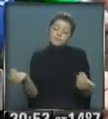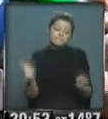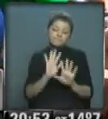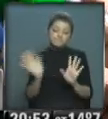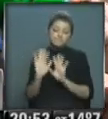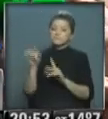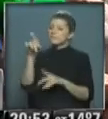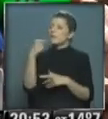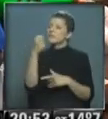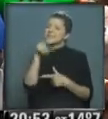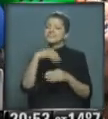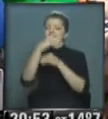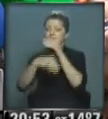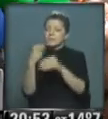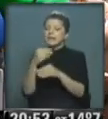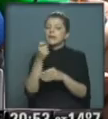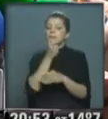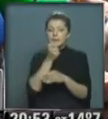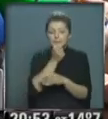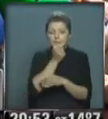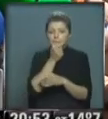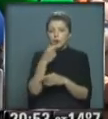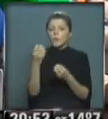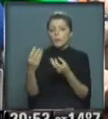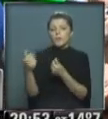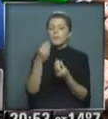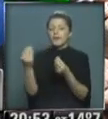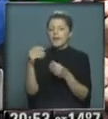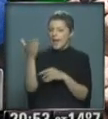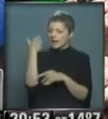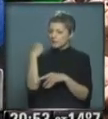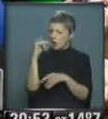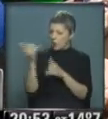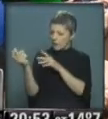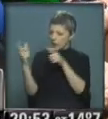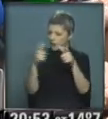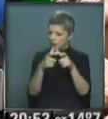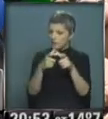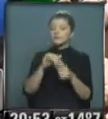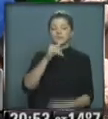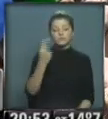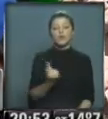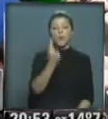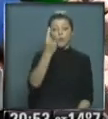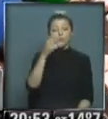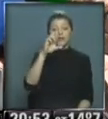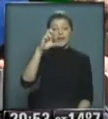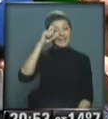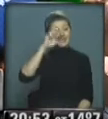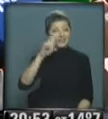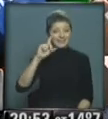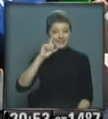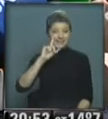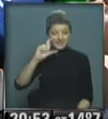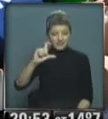fueron esas actitudes, padre? Por ejemplo, los chicos vinieron ayer a reunirse con usted, ¿puede ser? Exactamente, vino uno, Eric, a quien